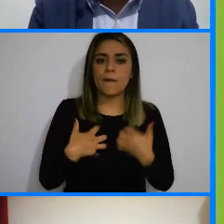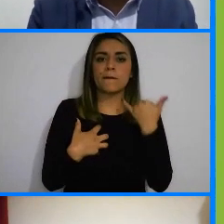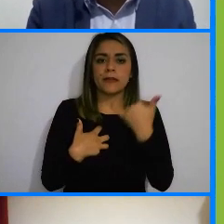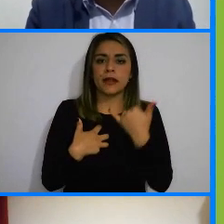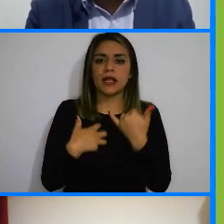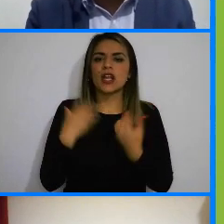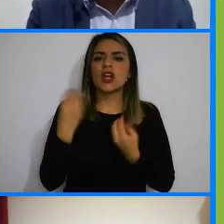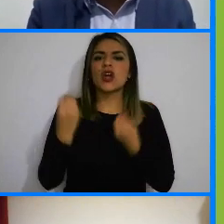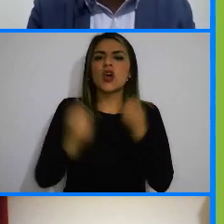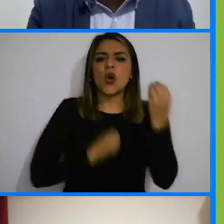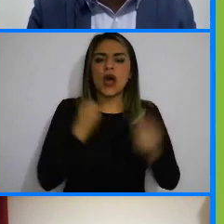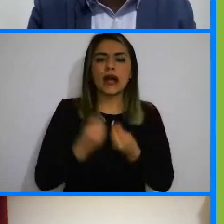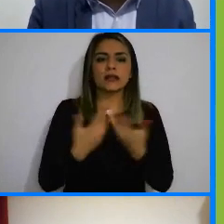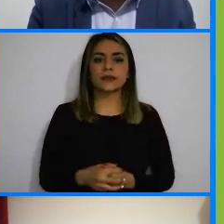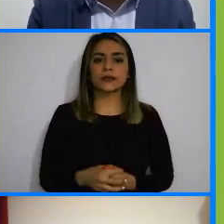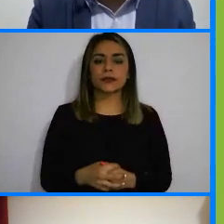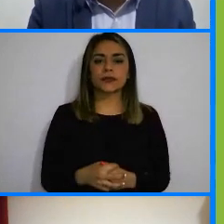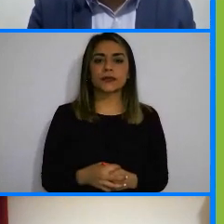desarrolla.